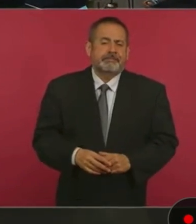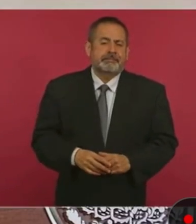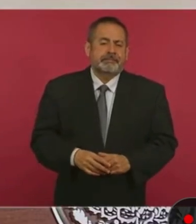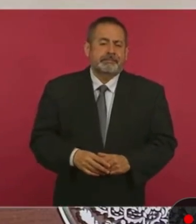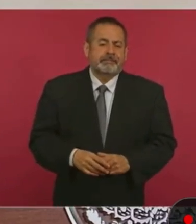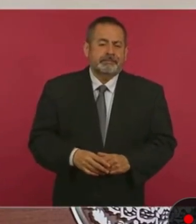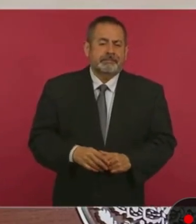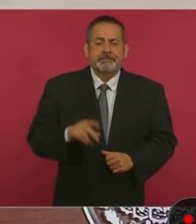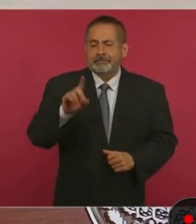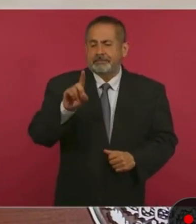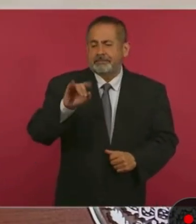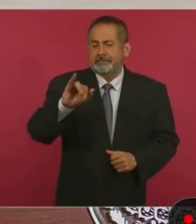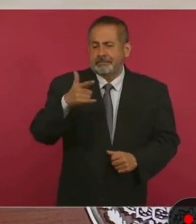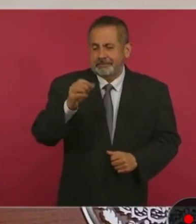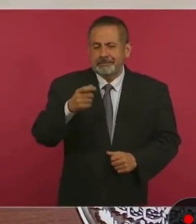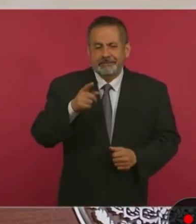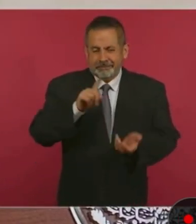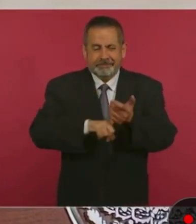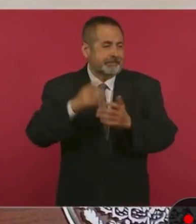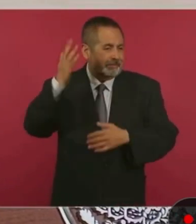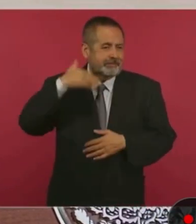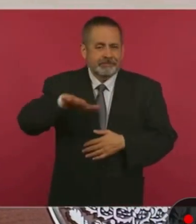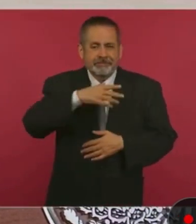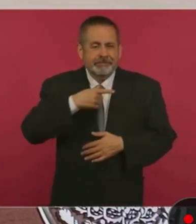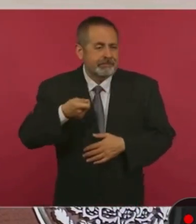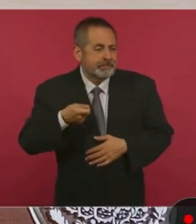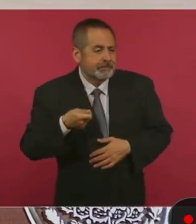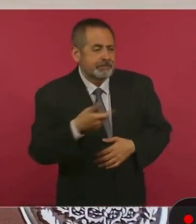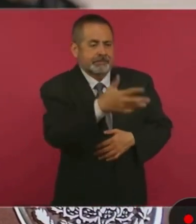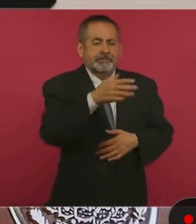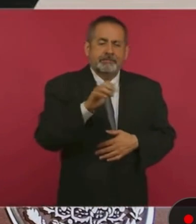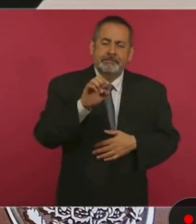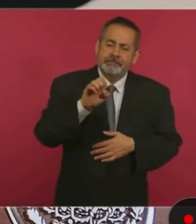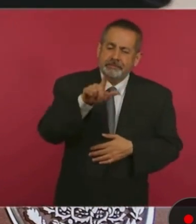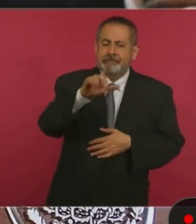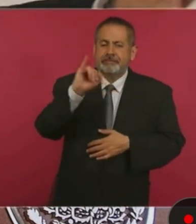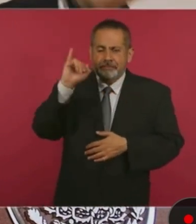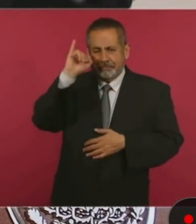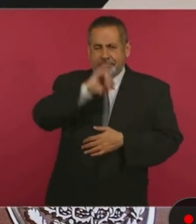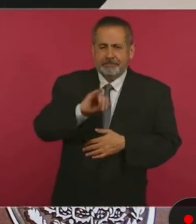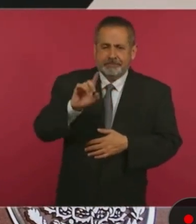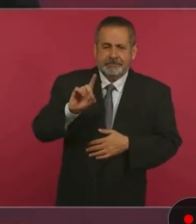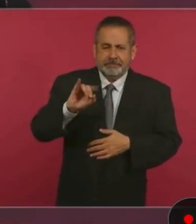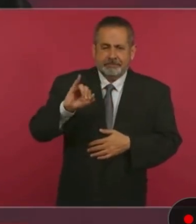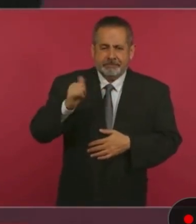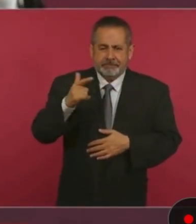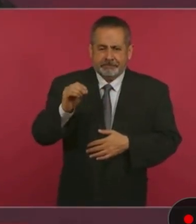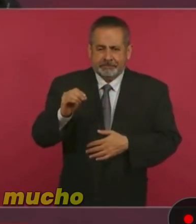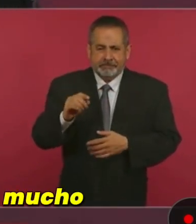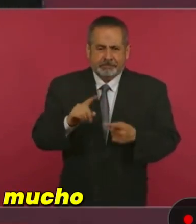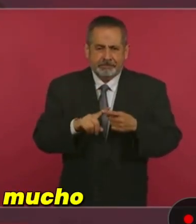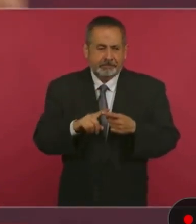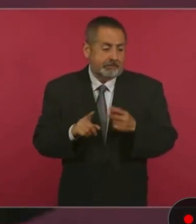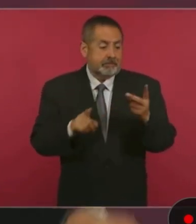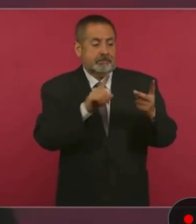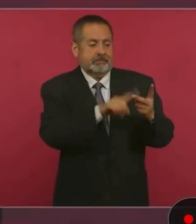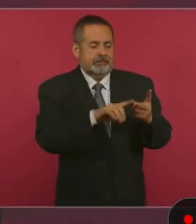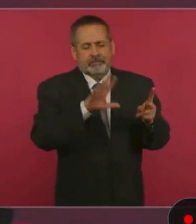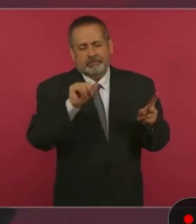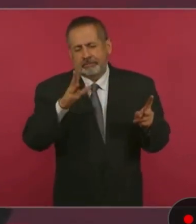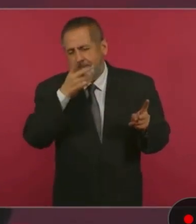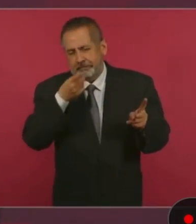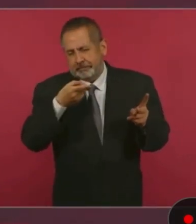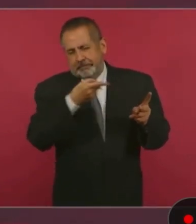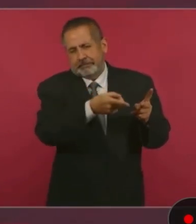a Diego le llamaban el jefe Diego, el otro tampoco voy a decirlo porque se enoja mucho.